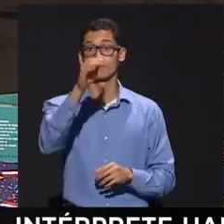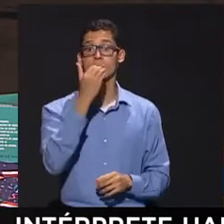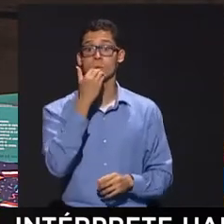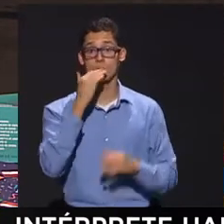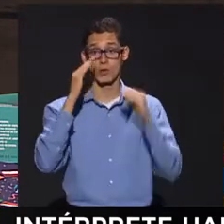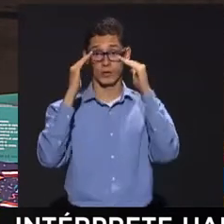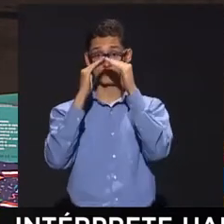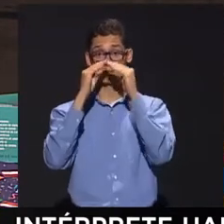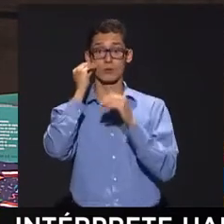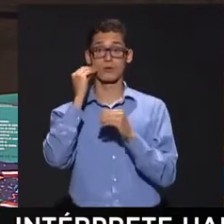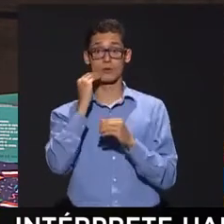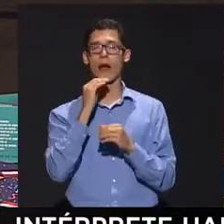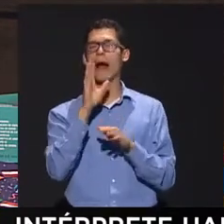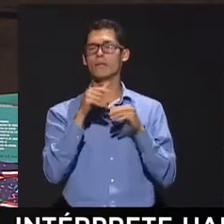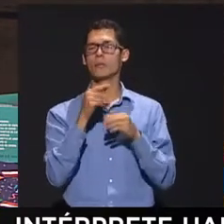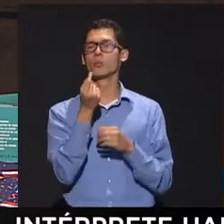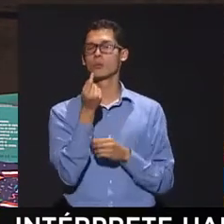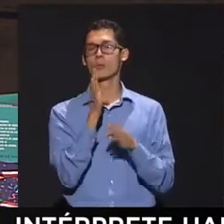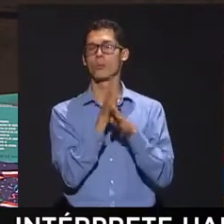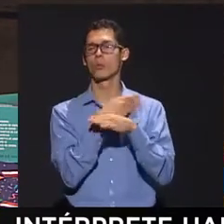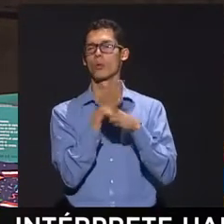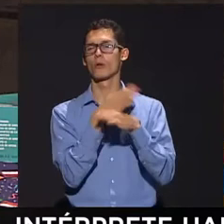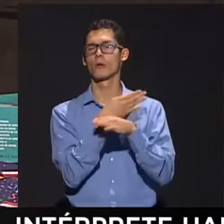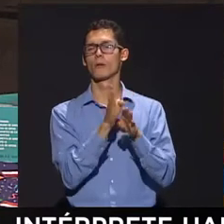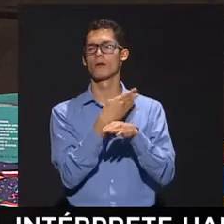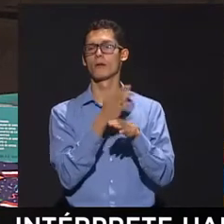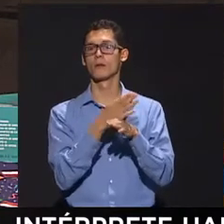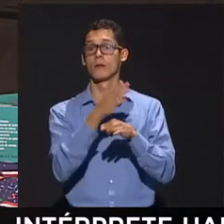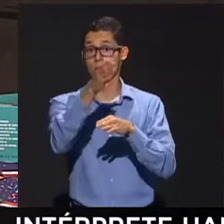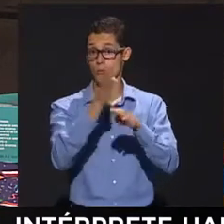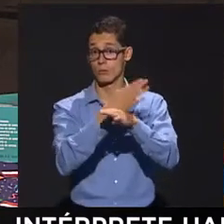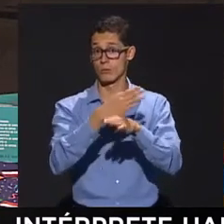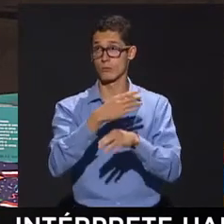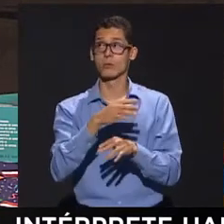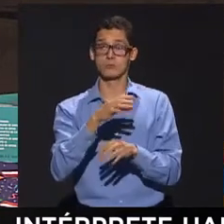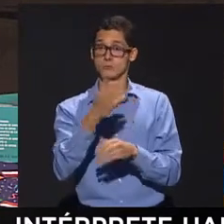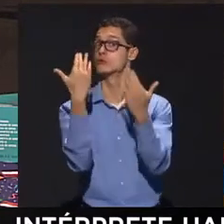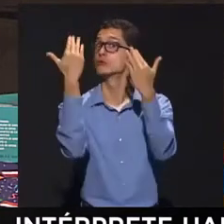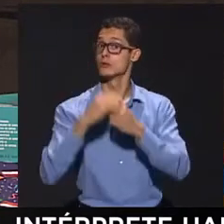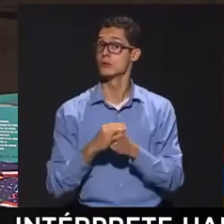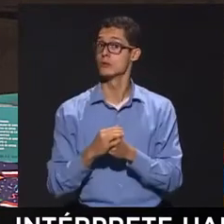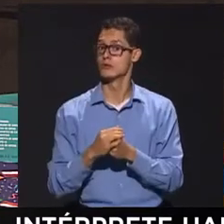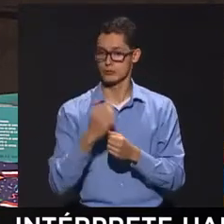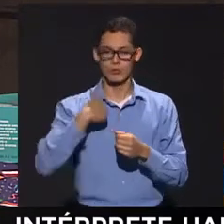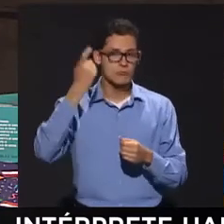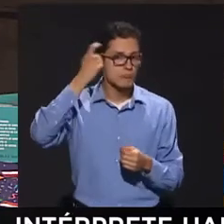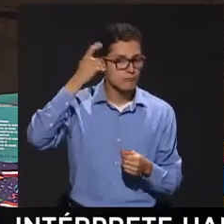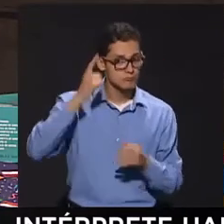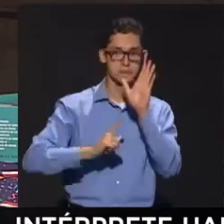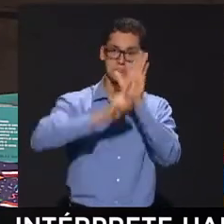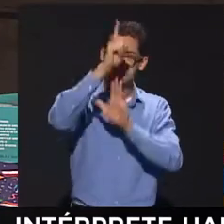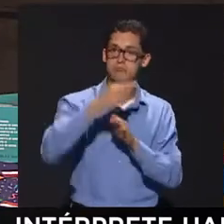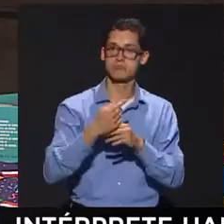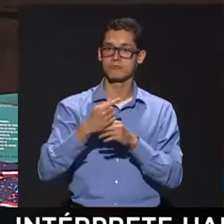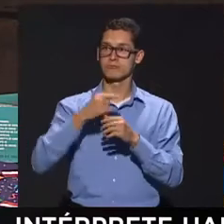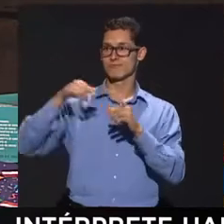de aprendizaje y es una maravillosa oportunidad de desarrollar nuestra inteligencia, tanto social como emocional y nuestras